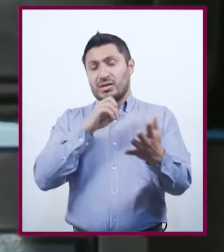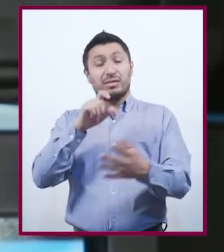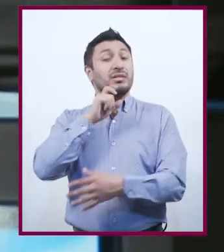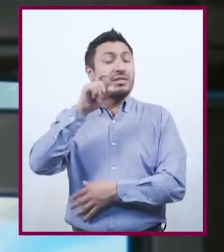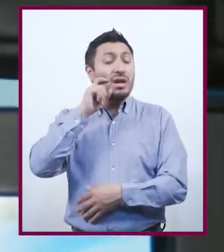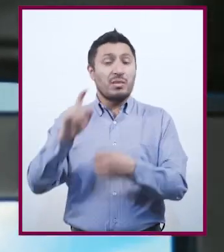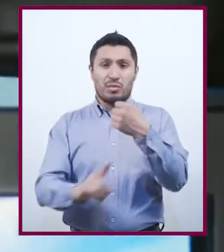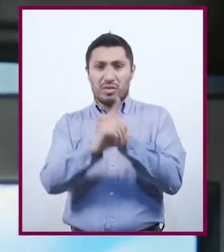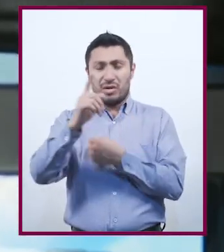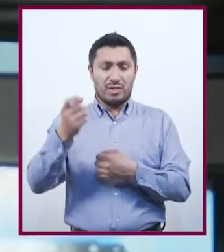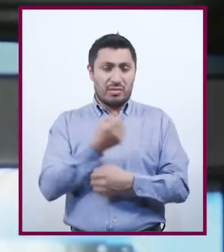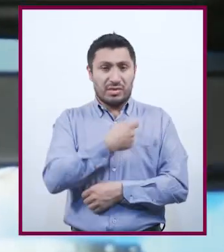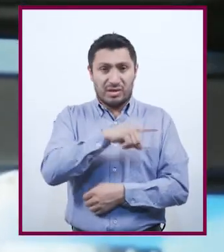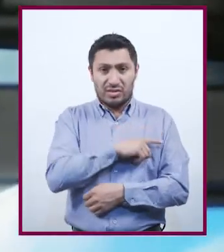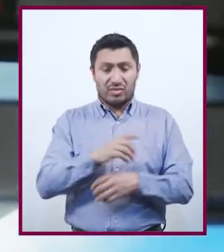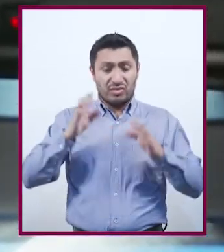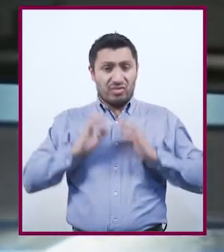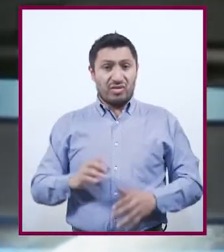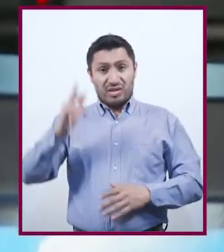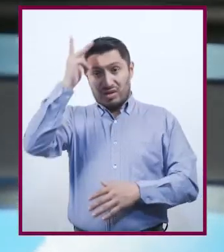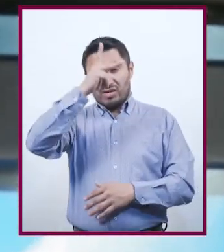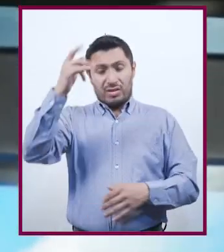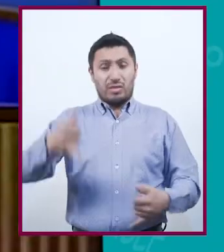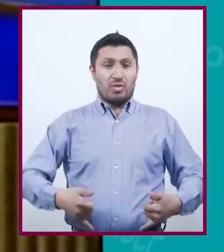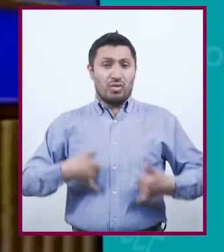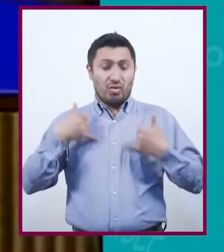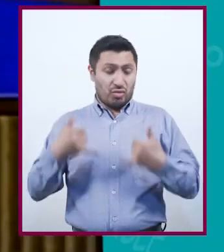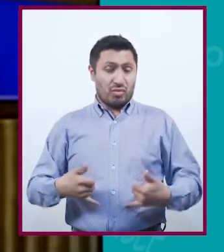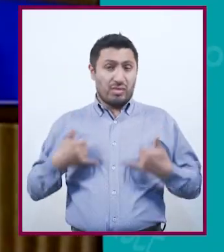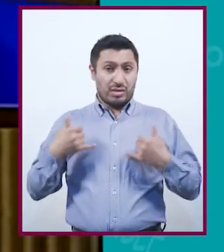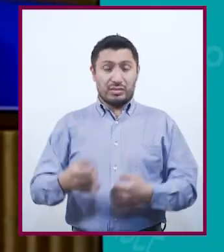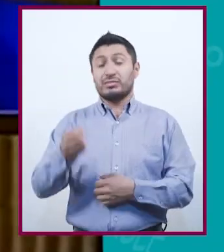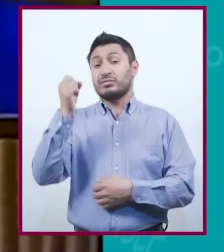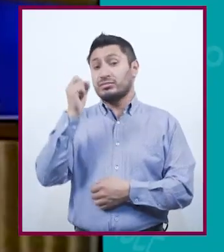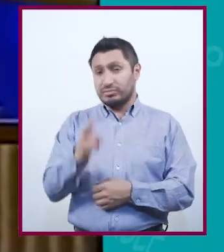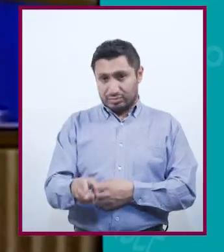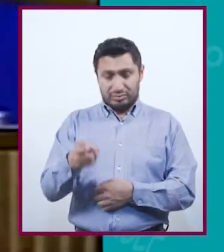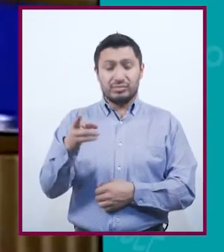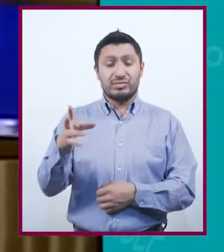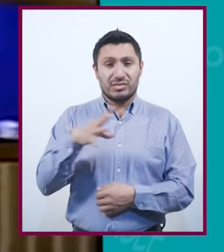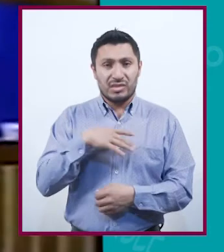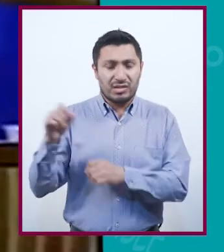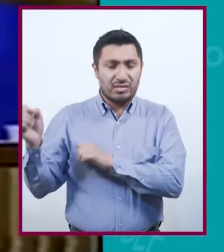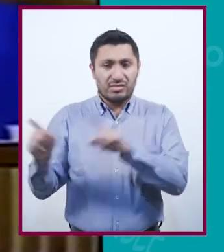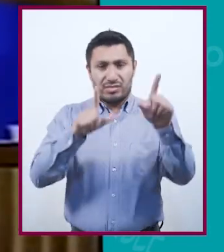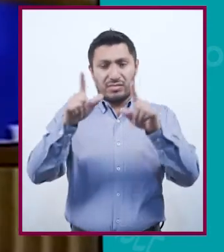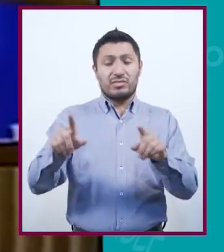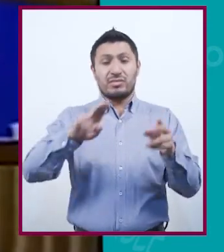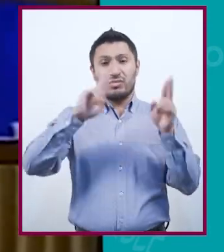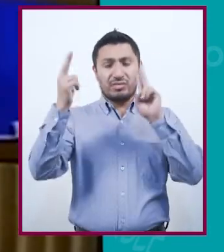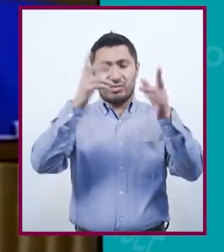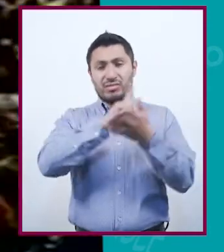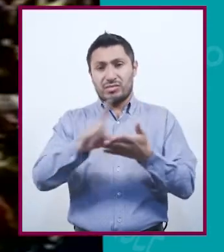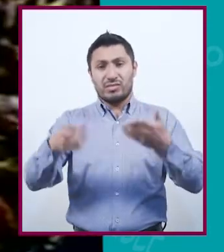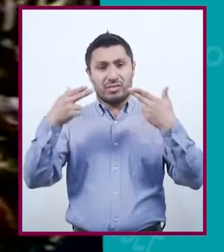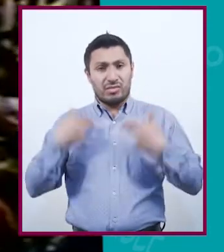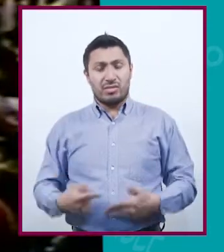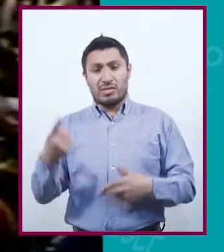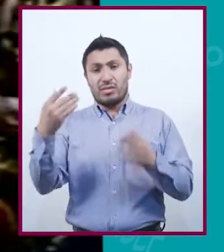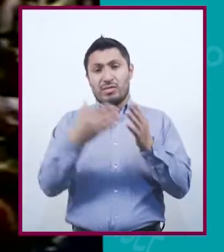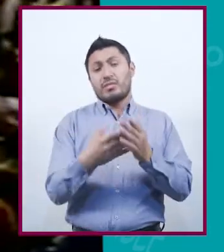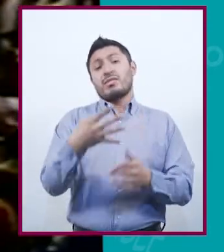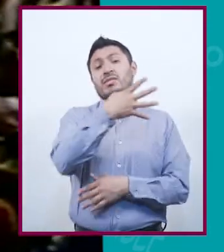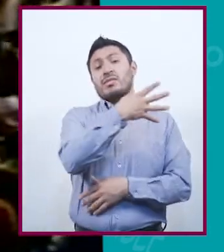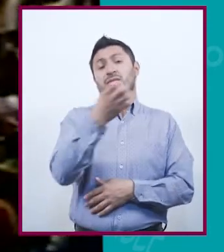física y psicológica en jóvenes y adolescentes. Por fortuna, desde que se emitió la Declaración Universal de los Derechos